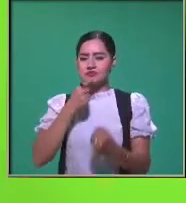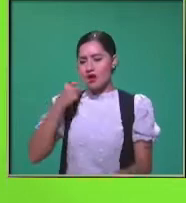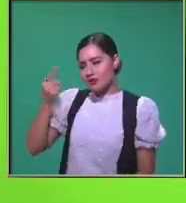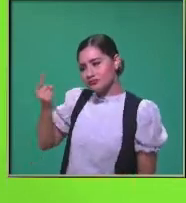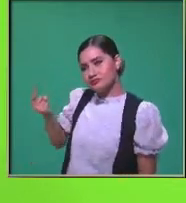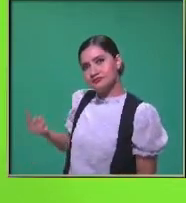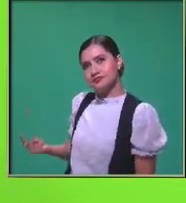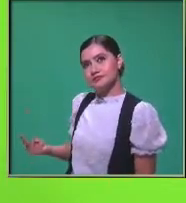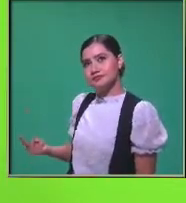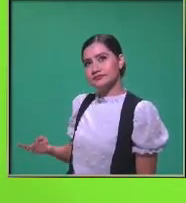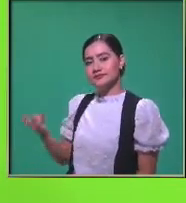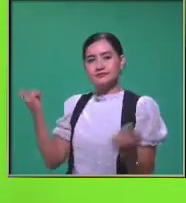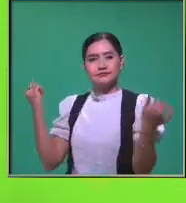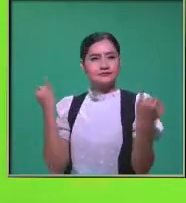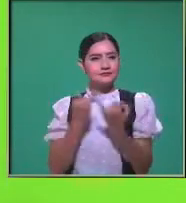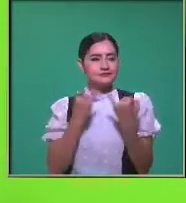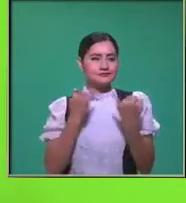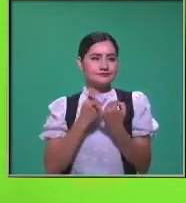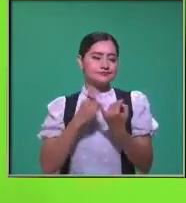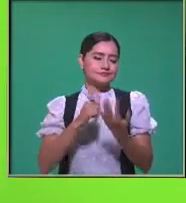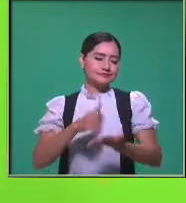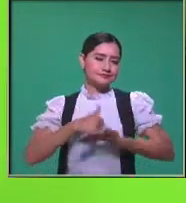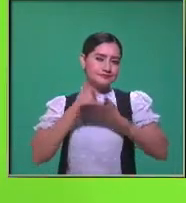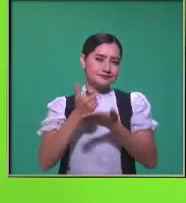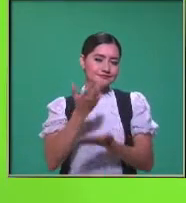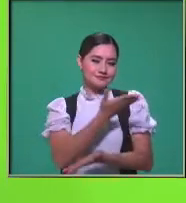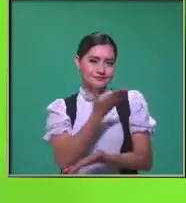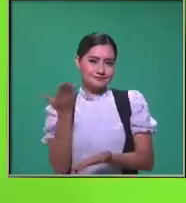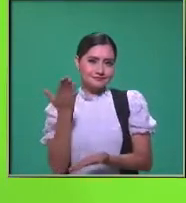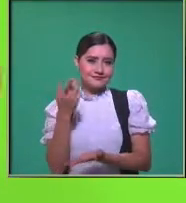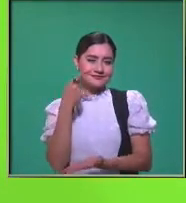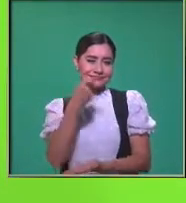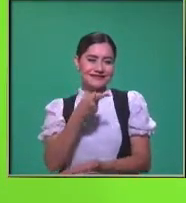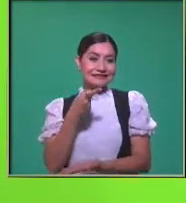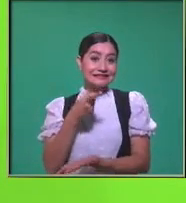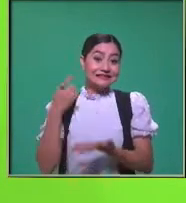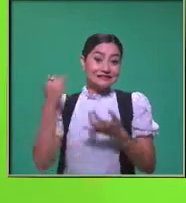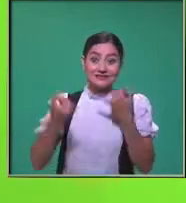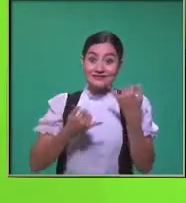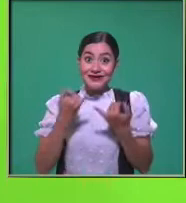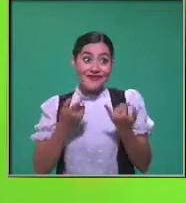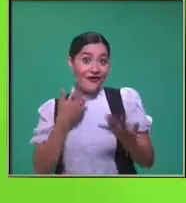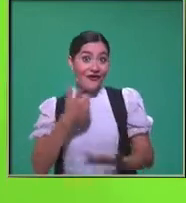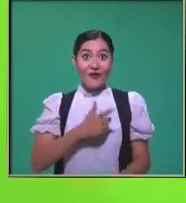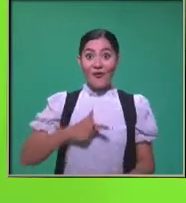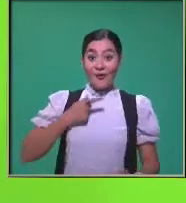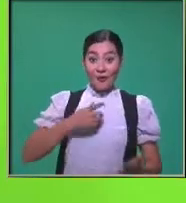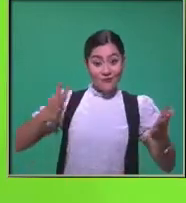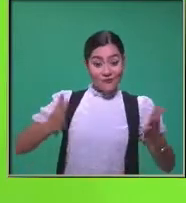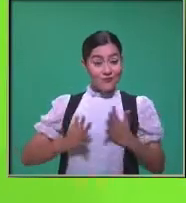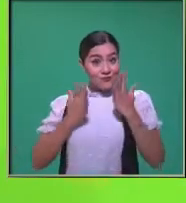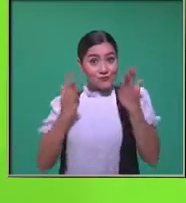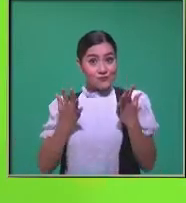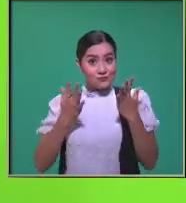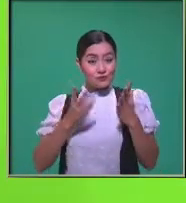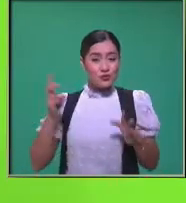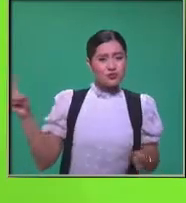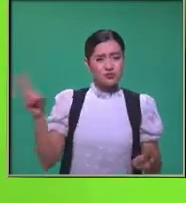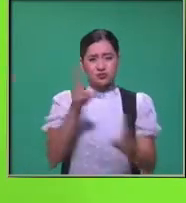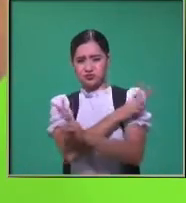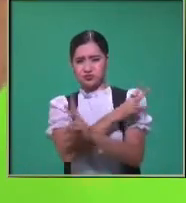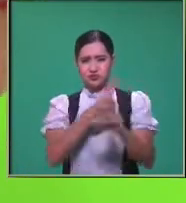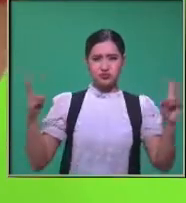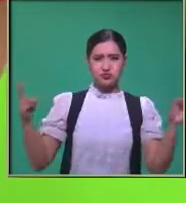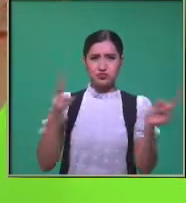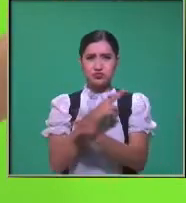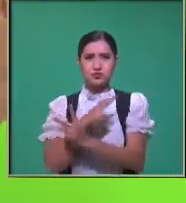las poníamos en el suelo y entonces ellos comenzaban a soplar y estaban encantados porque obviamente cuando soplaban más fuerte, pues las